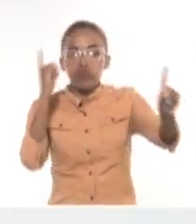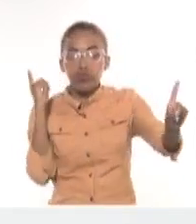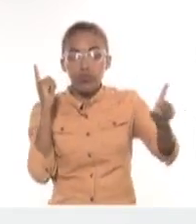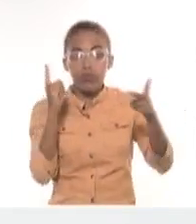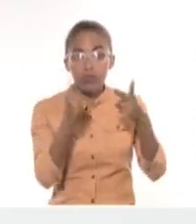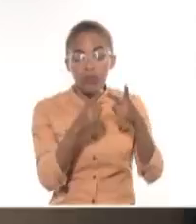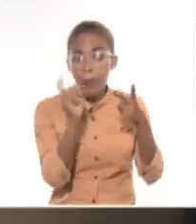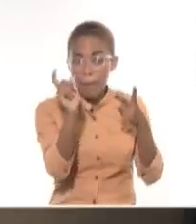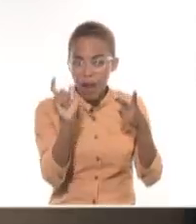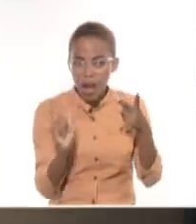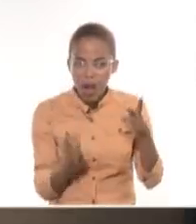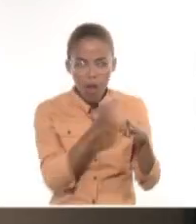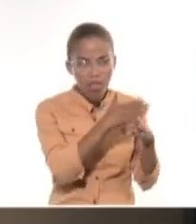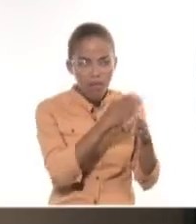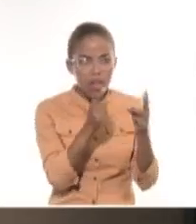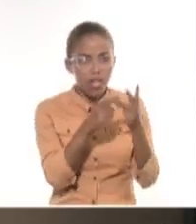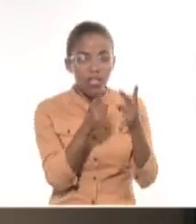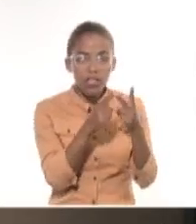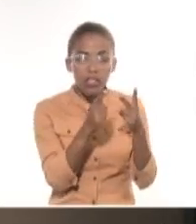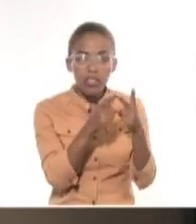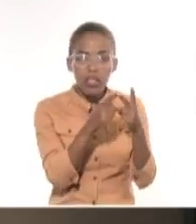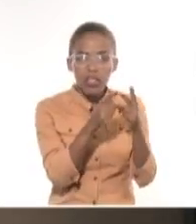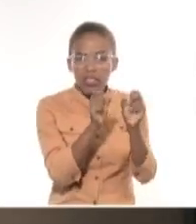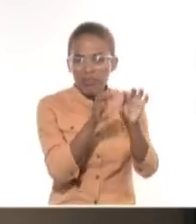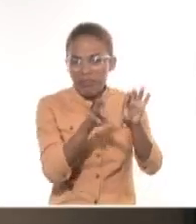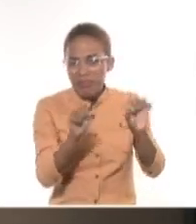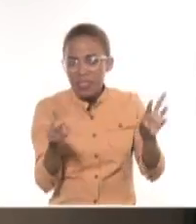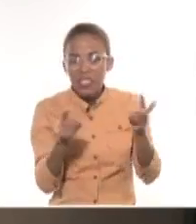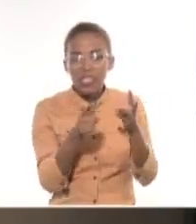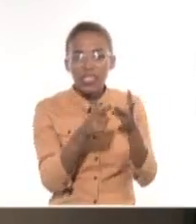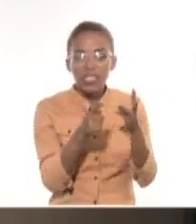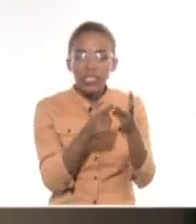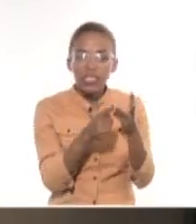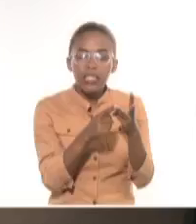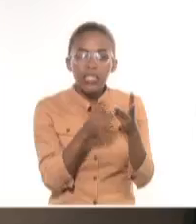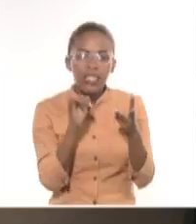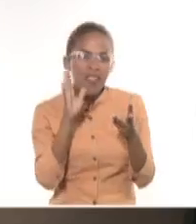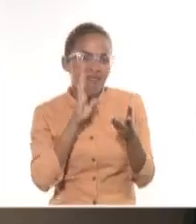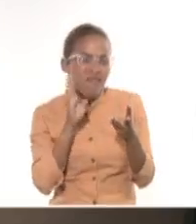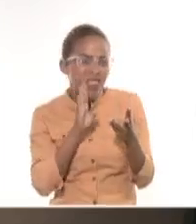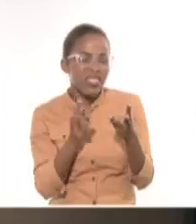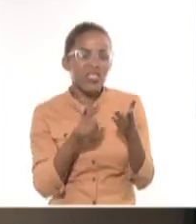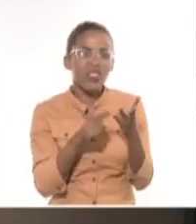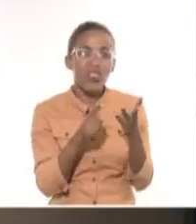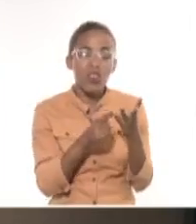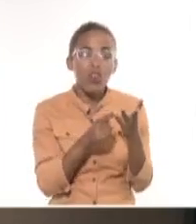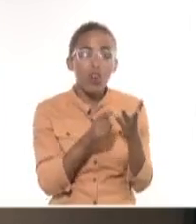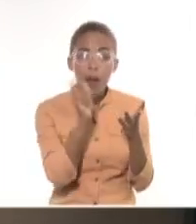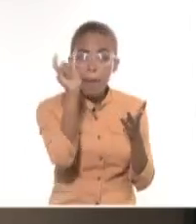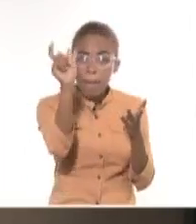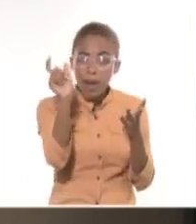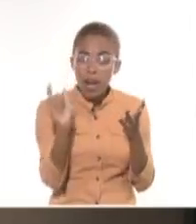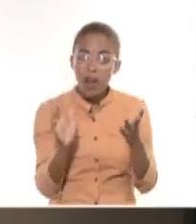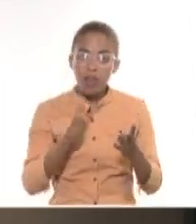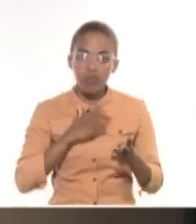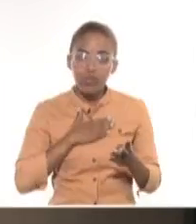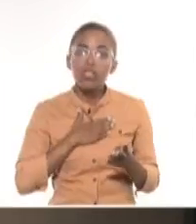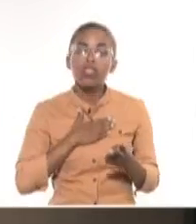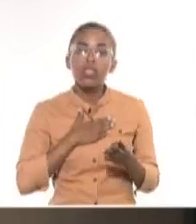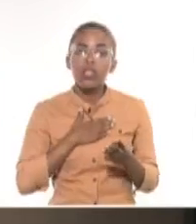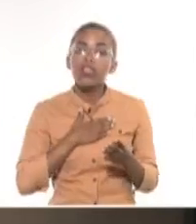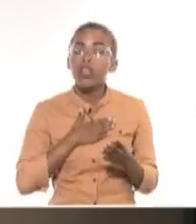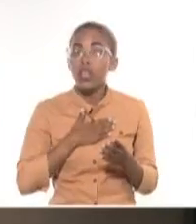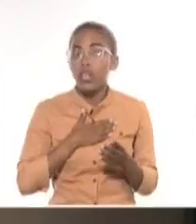aislamiento, como contagio, como curva de contagio, yo creo que pasaron a formar parte de nuestro vocabulario